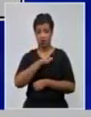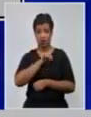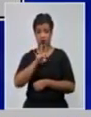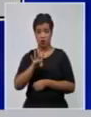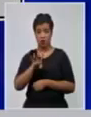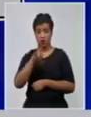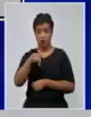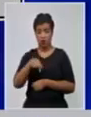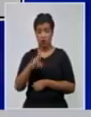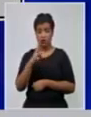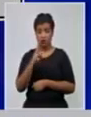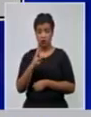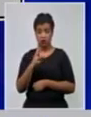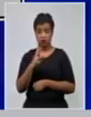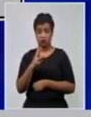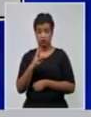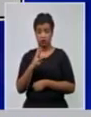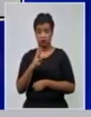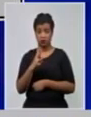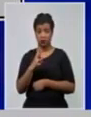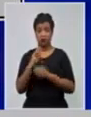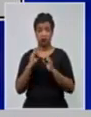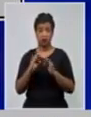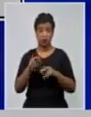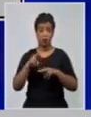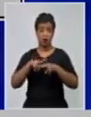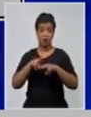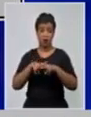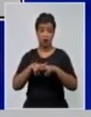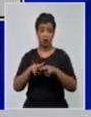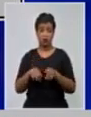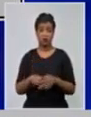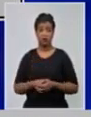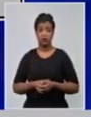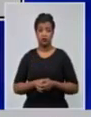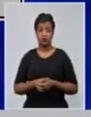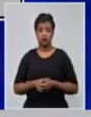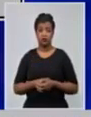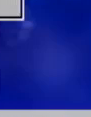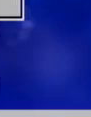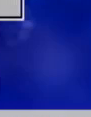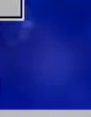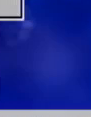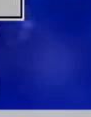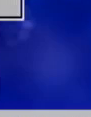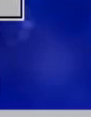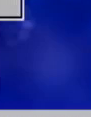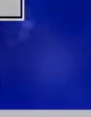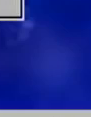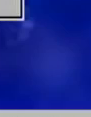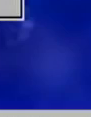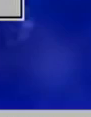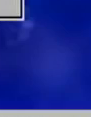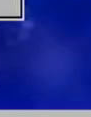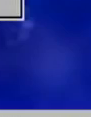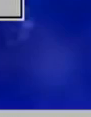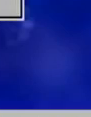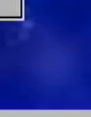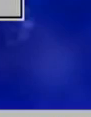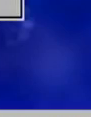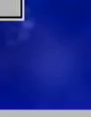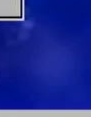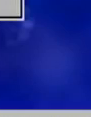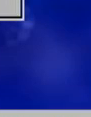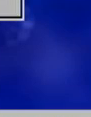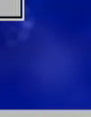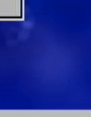en el tercer lugar. Correcto, incrementa y ha venido incrementando en los últimos días. Santiago de Cuba